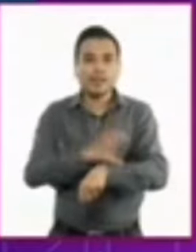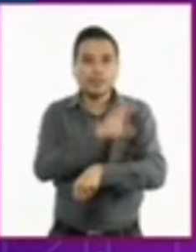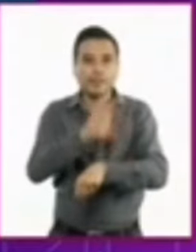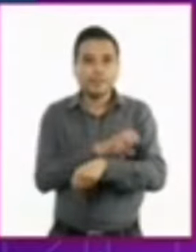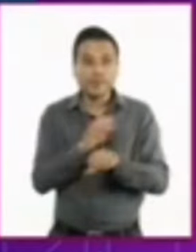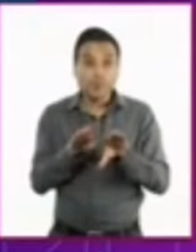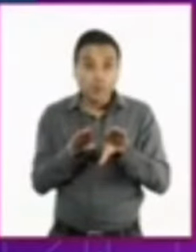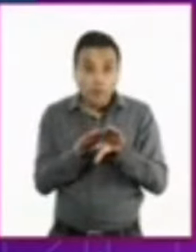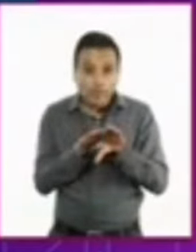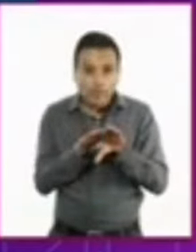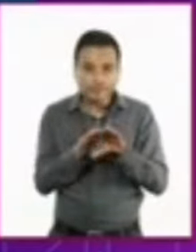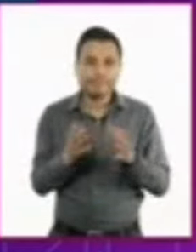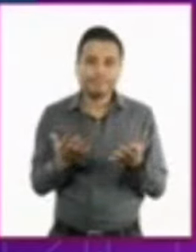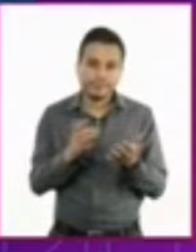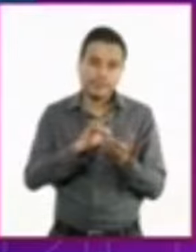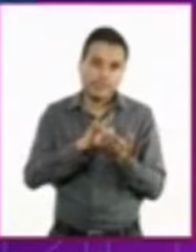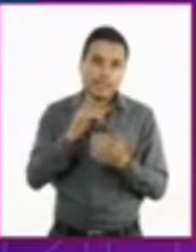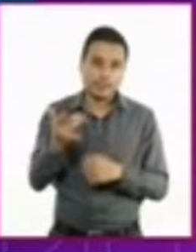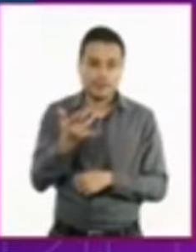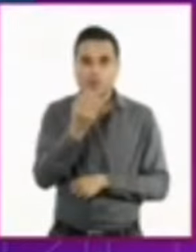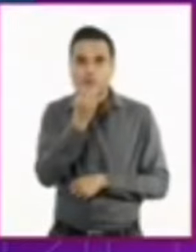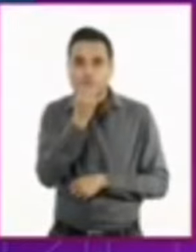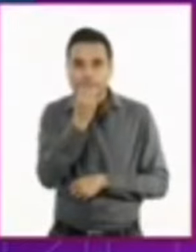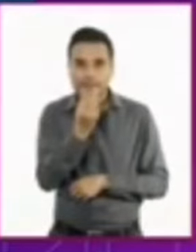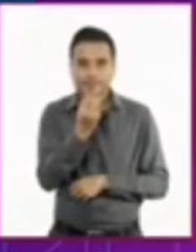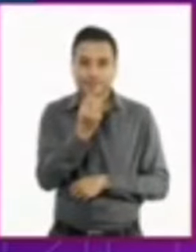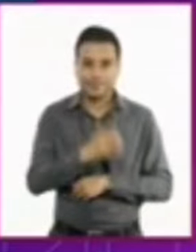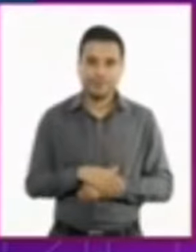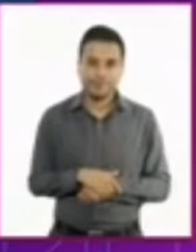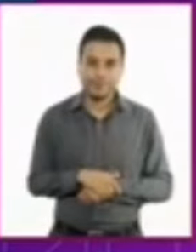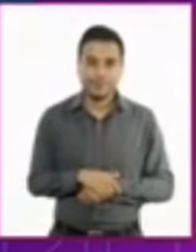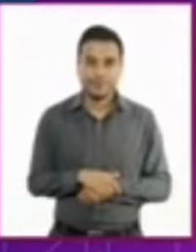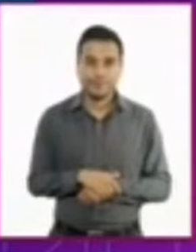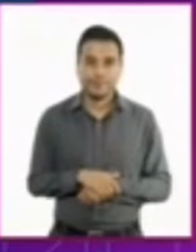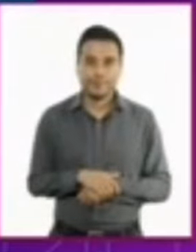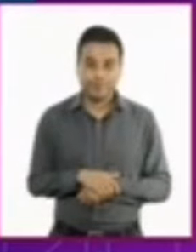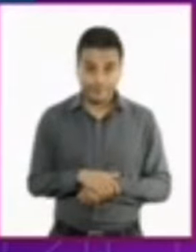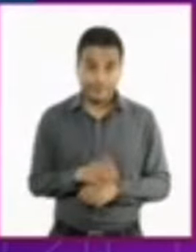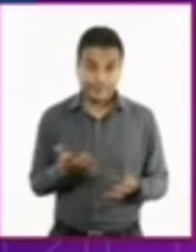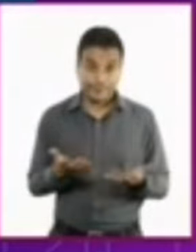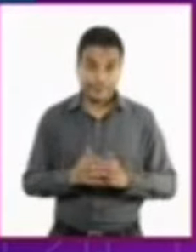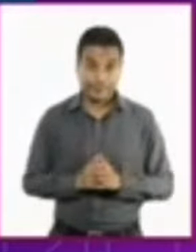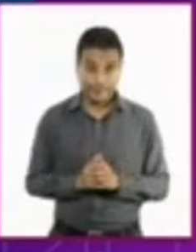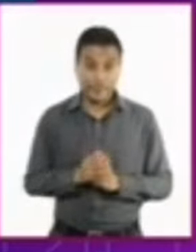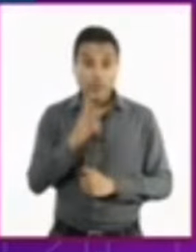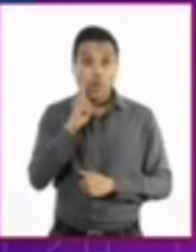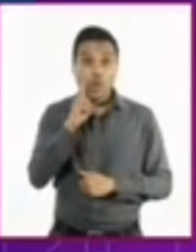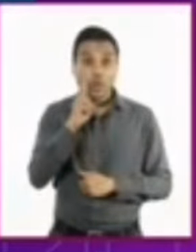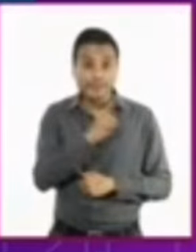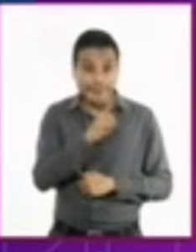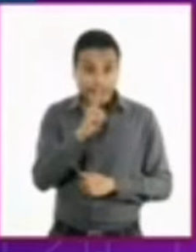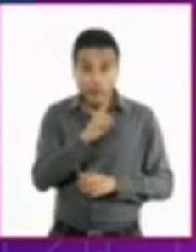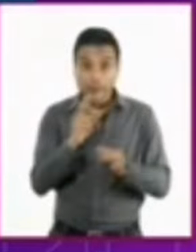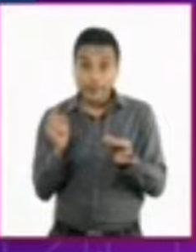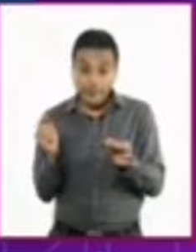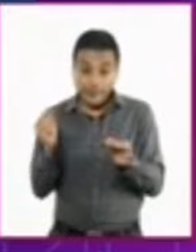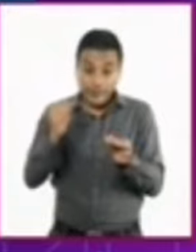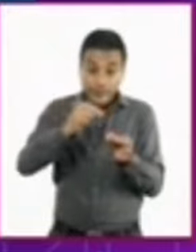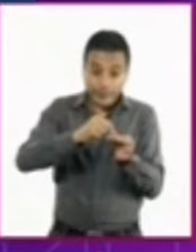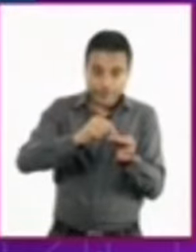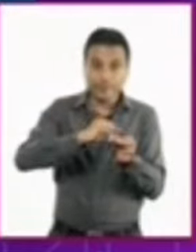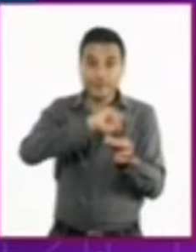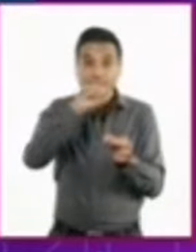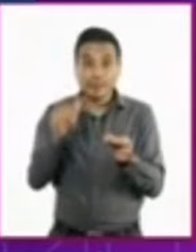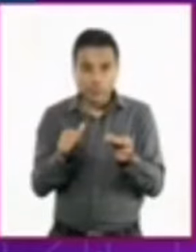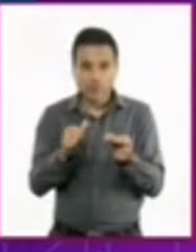de nutrimentos que han llegado a la célula, como los carbohidratos. De manera general, el oxígeno entra a la célula y oxida